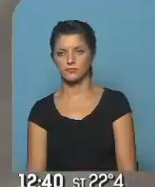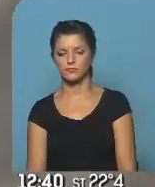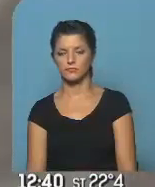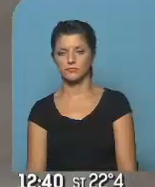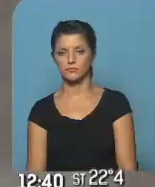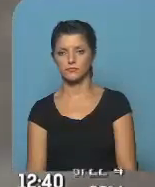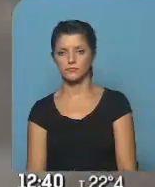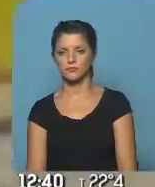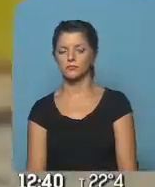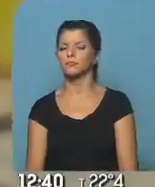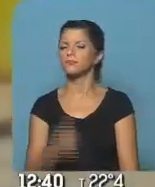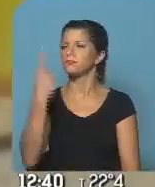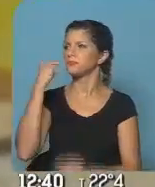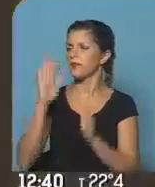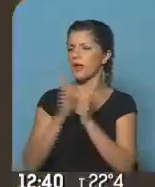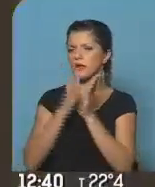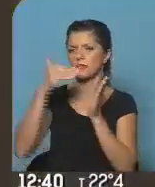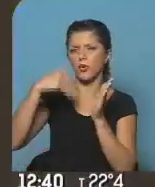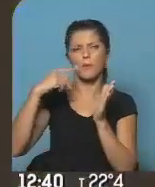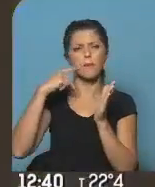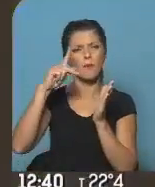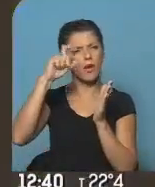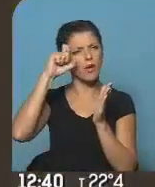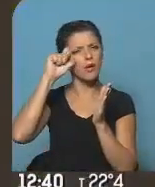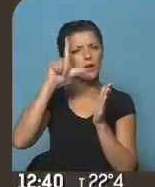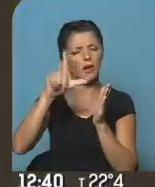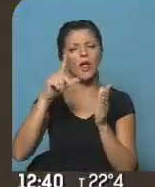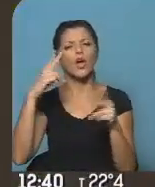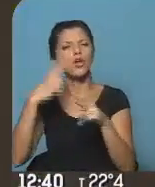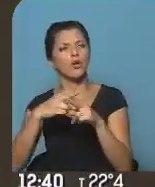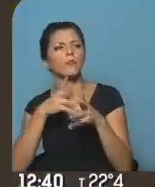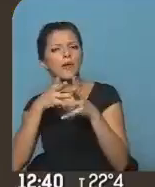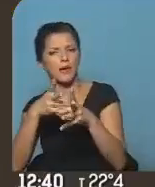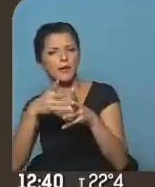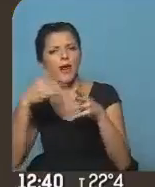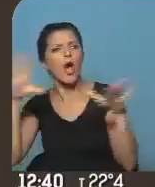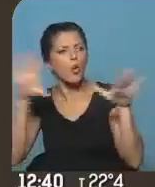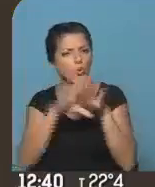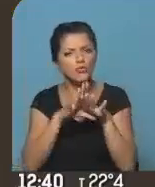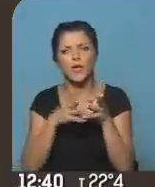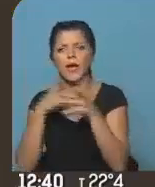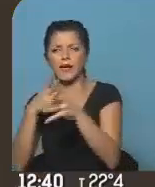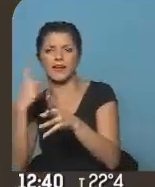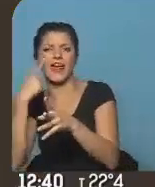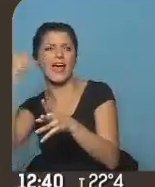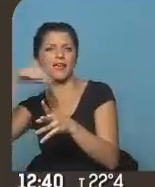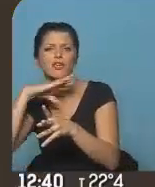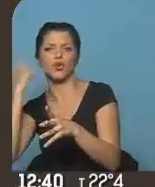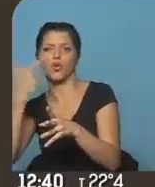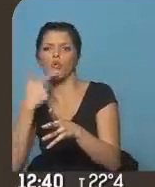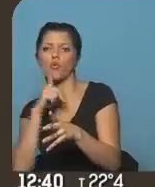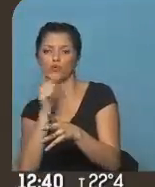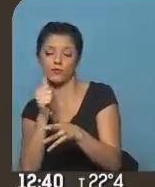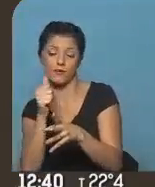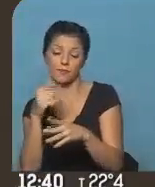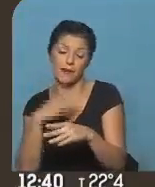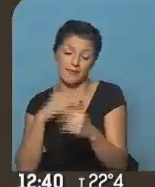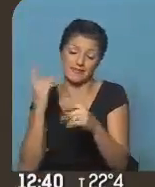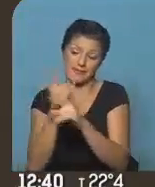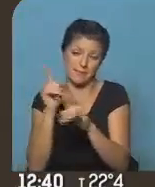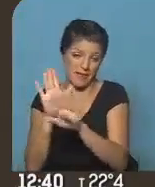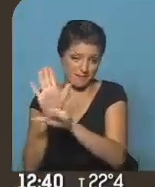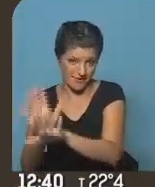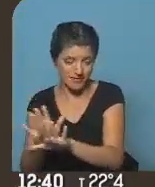Había un libro de Michael Balzer que se llamaba Guerras Justas y Guerras Injustas. Uno diría que en general son siempre injustas, pero en este caso,